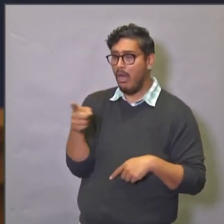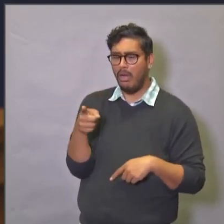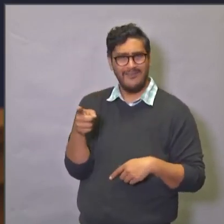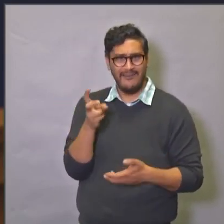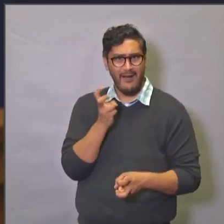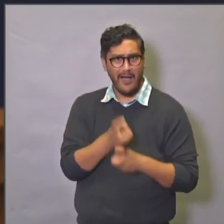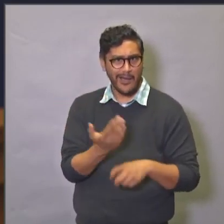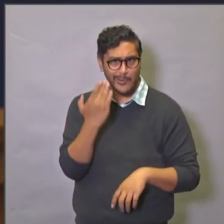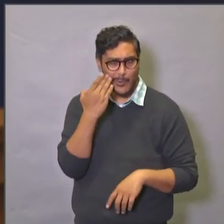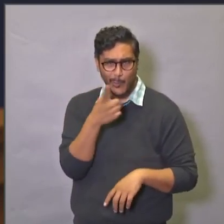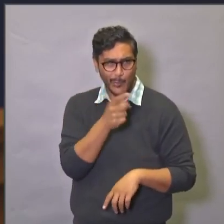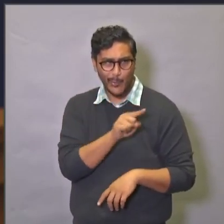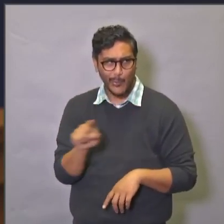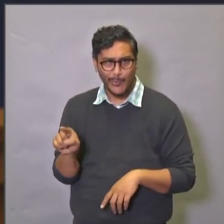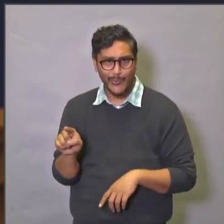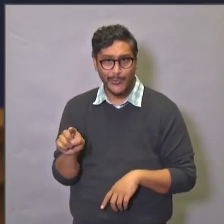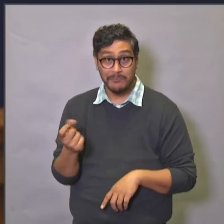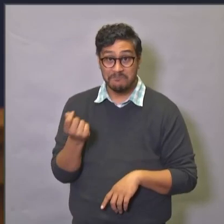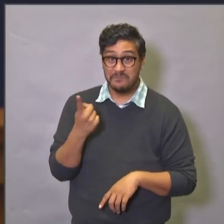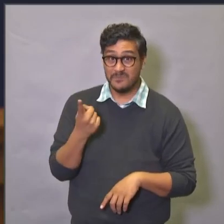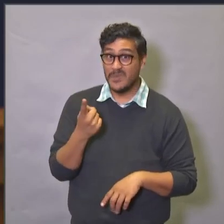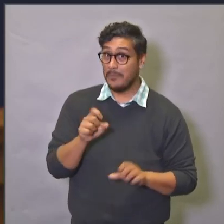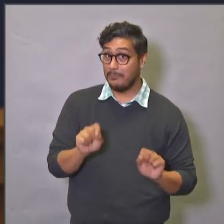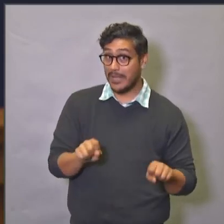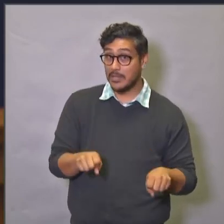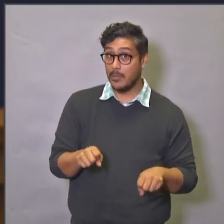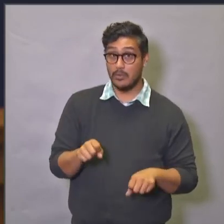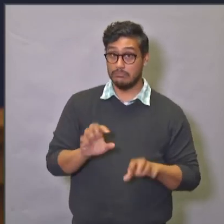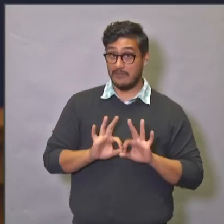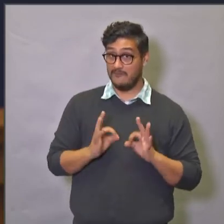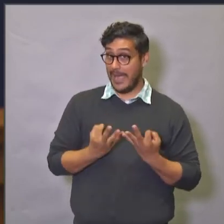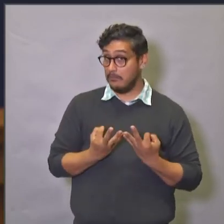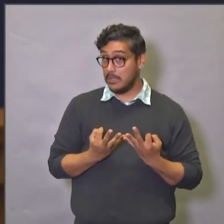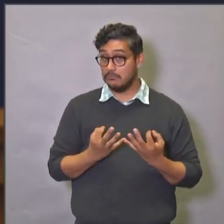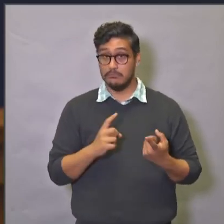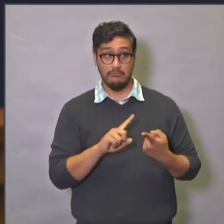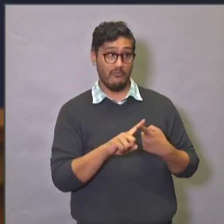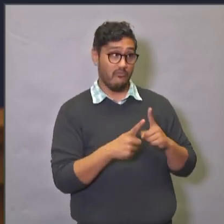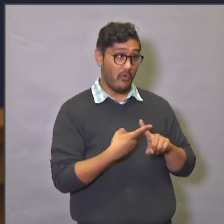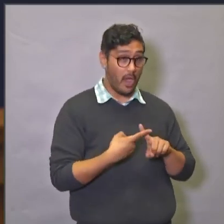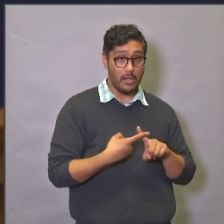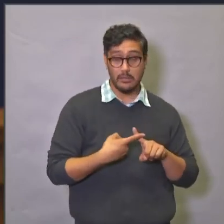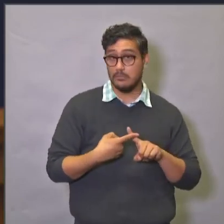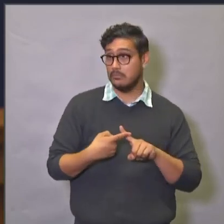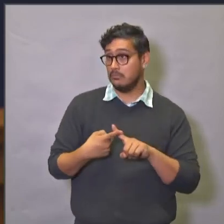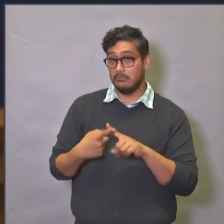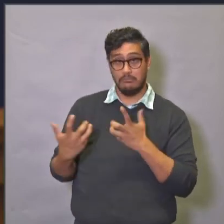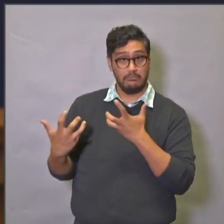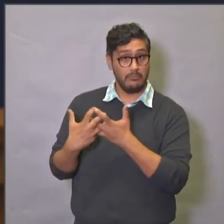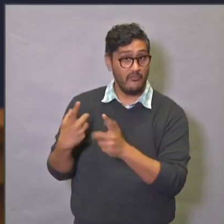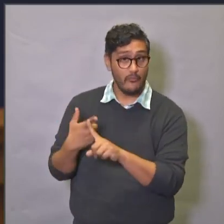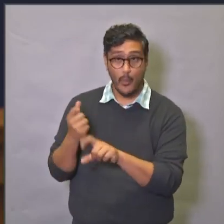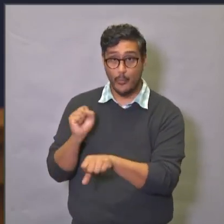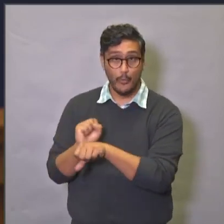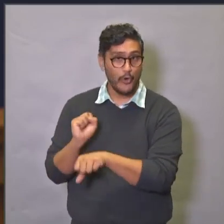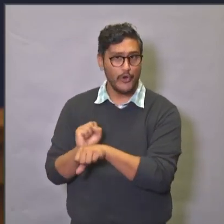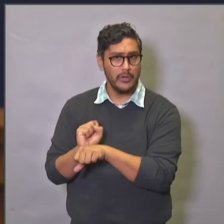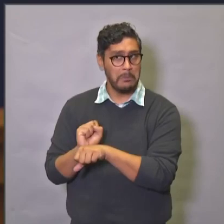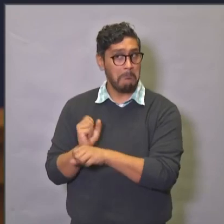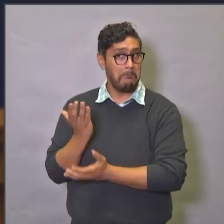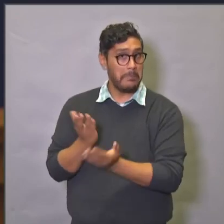que alguien que tenemos cerca de nosotros, puede ser de nuestra familia, amistad o un compañero de trabajo, que